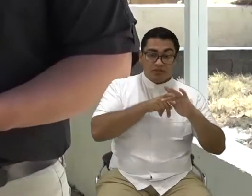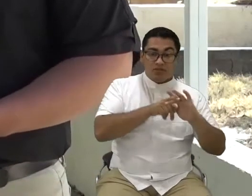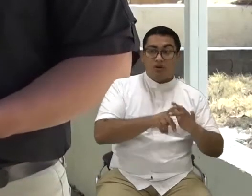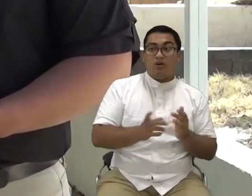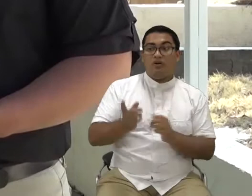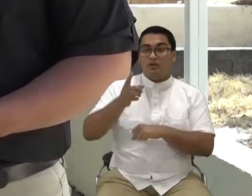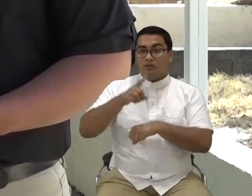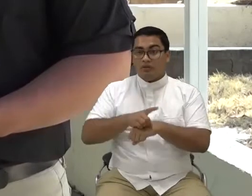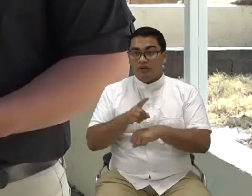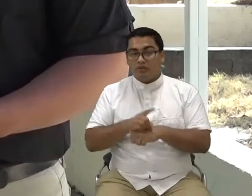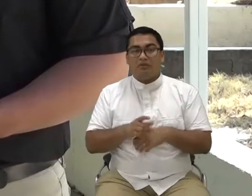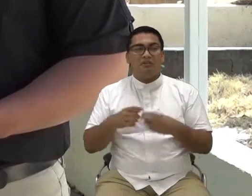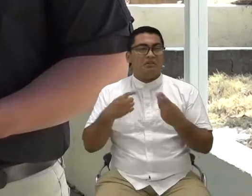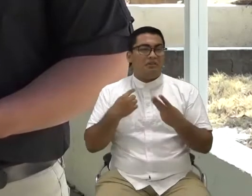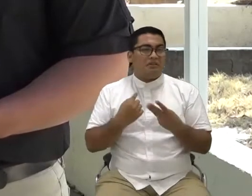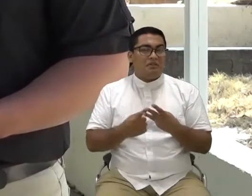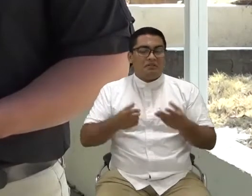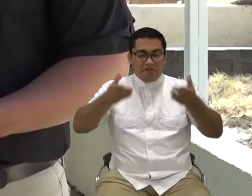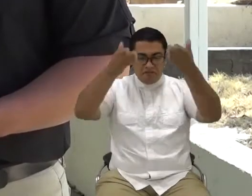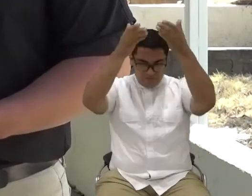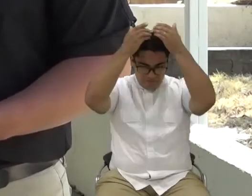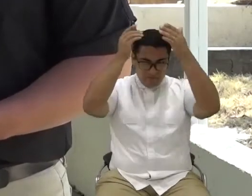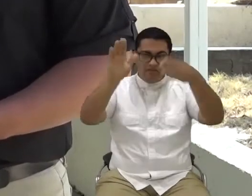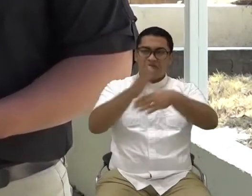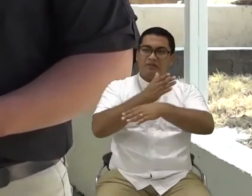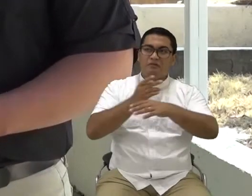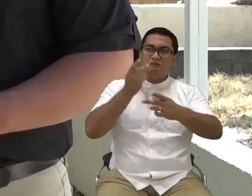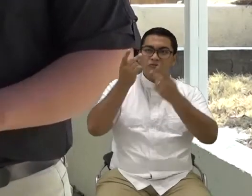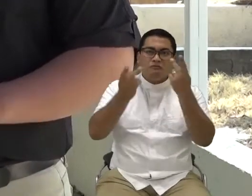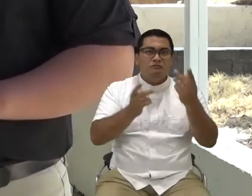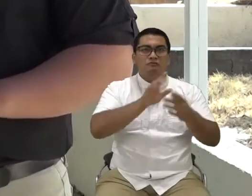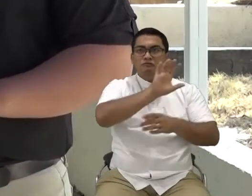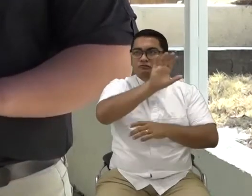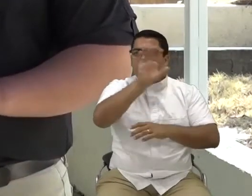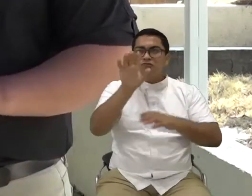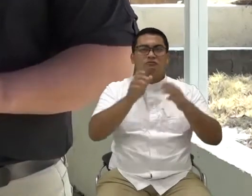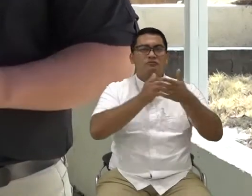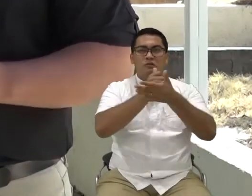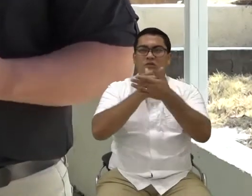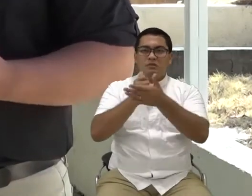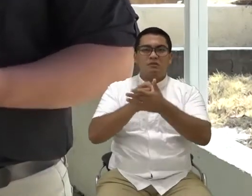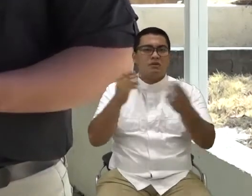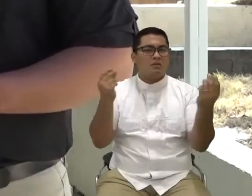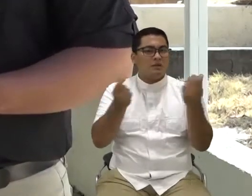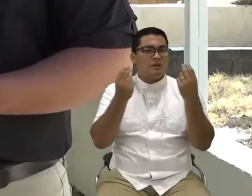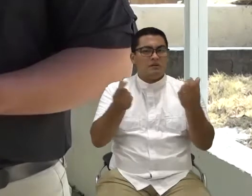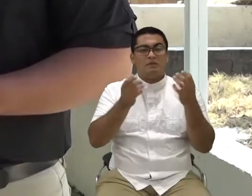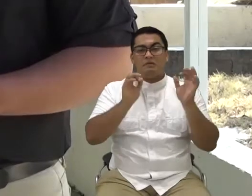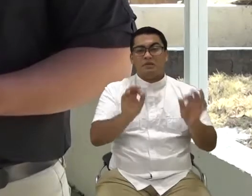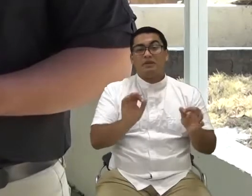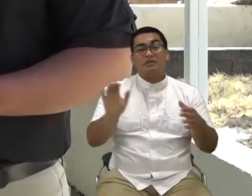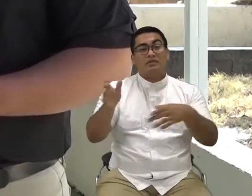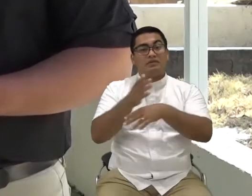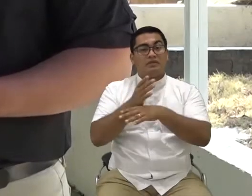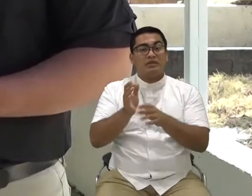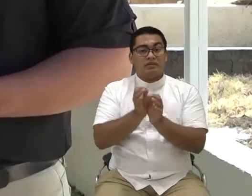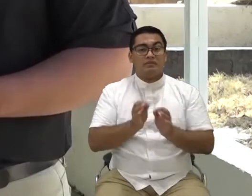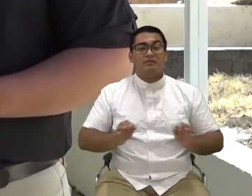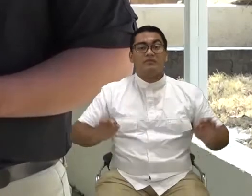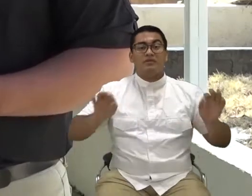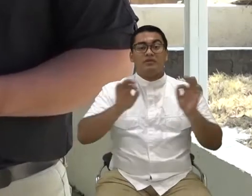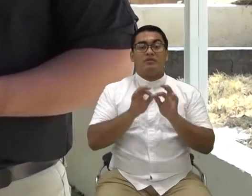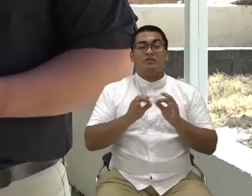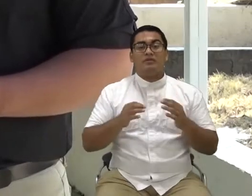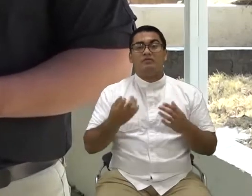social, psicología, medicina, enfermería, y de esa manera equiparar también todos los elementos